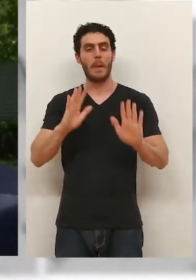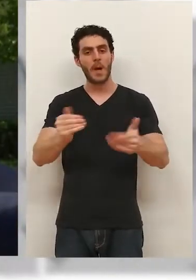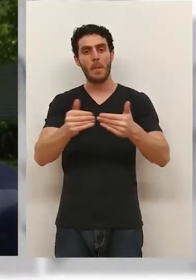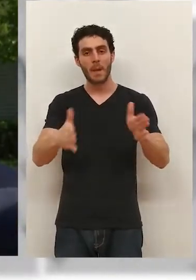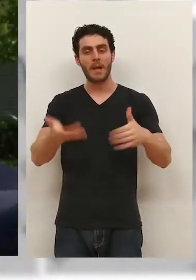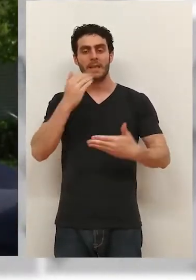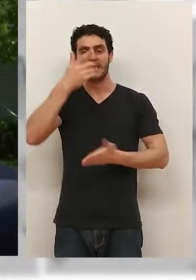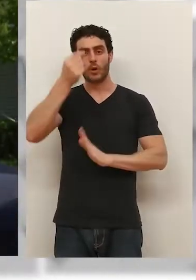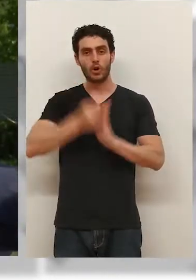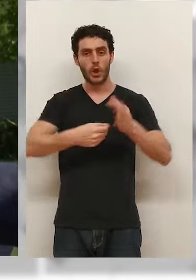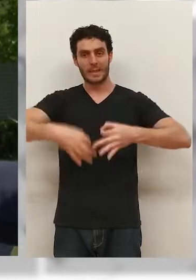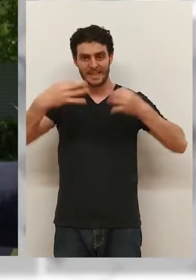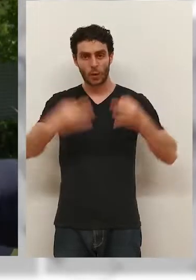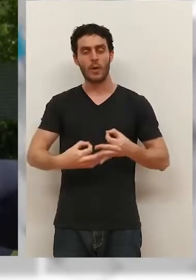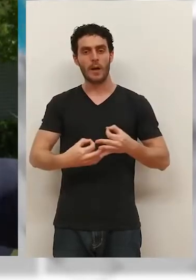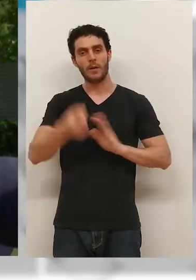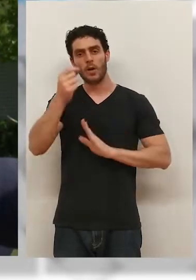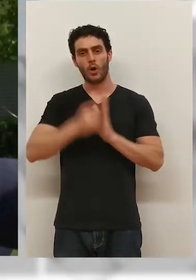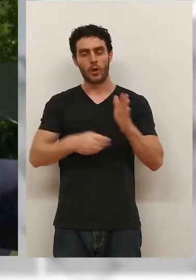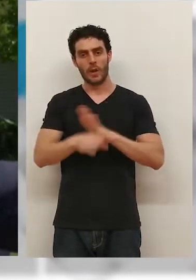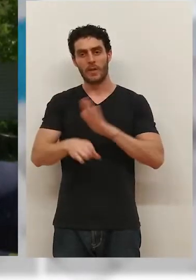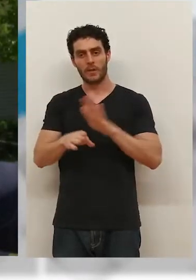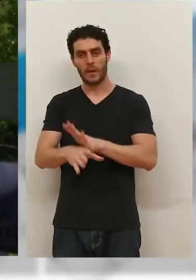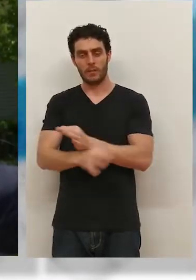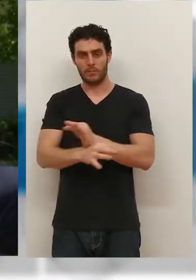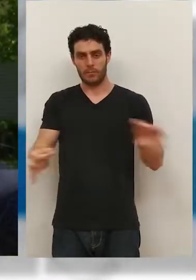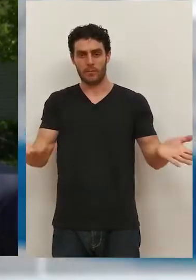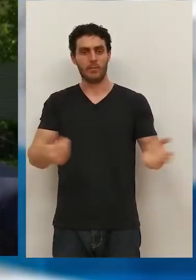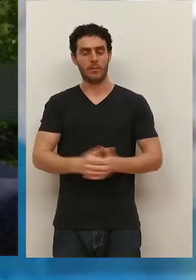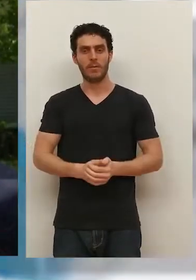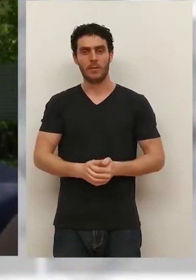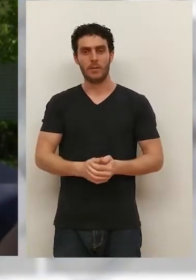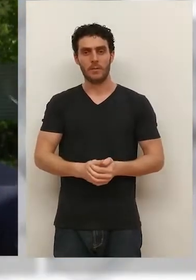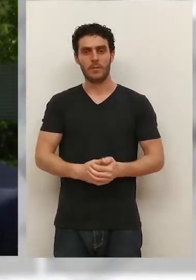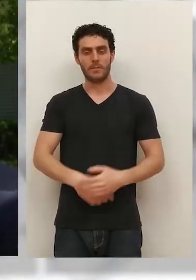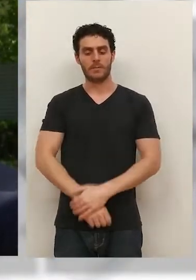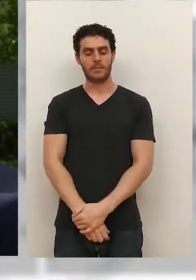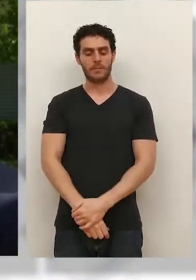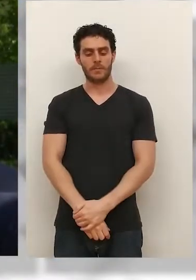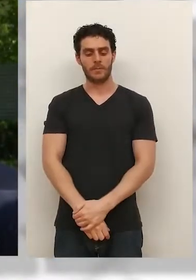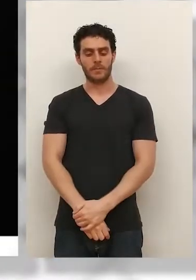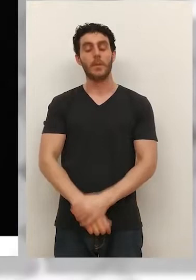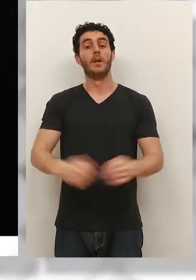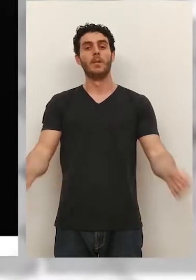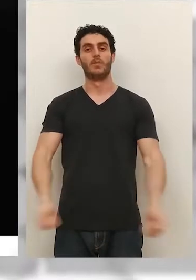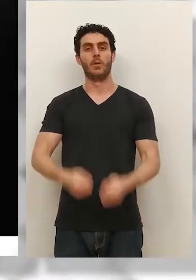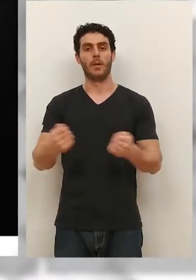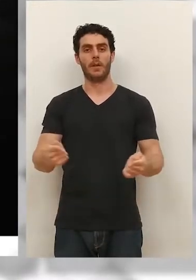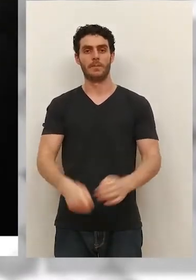se abrirá cuando las condiciones de seguridad y las condiciones de accesibilidad sean las oportunas, las pertinentes.